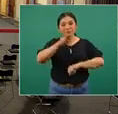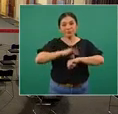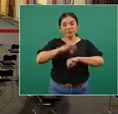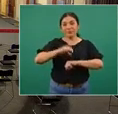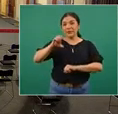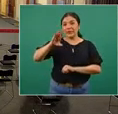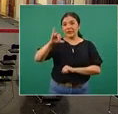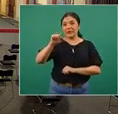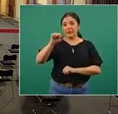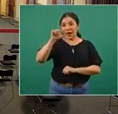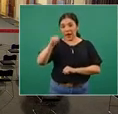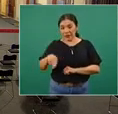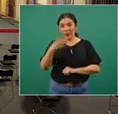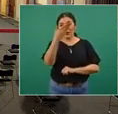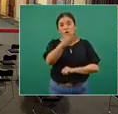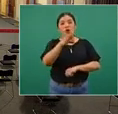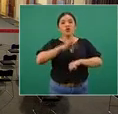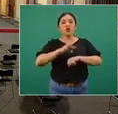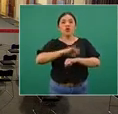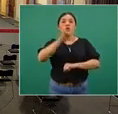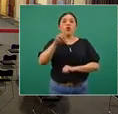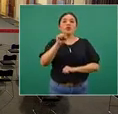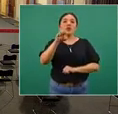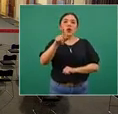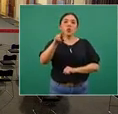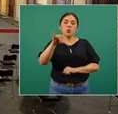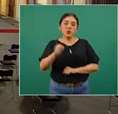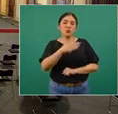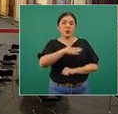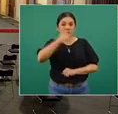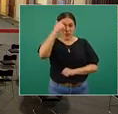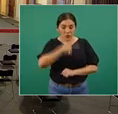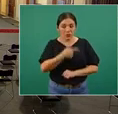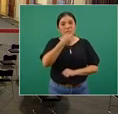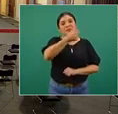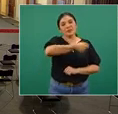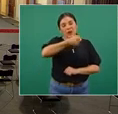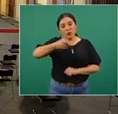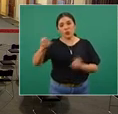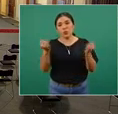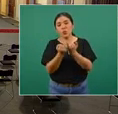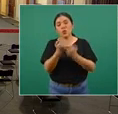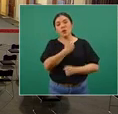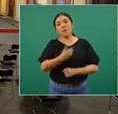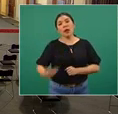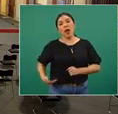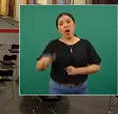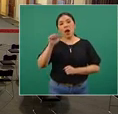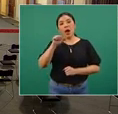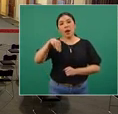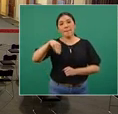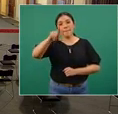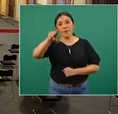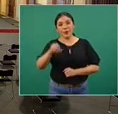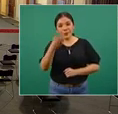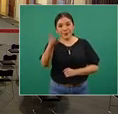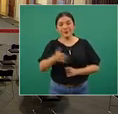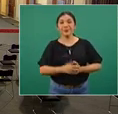Cristian Zaragoza. Doctor José Luis Salomía, buenas noches. Saludamos también al presidente Andrés Manuel López Obrador.